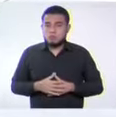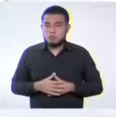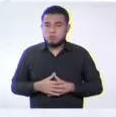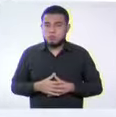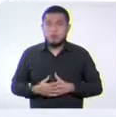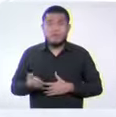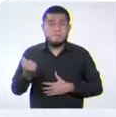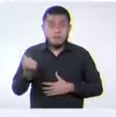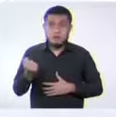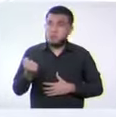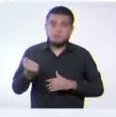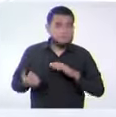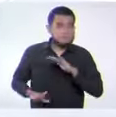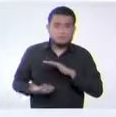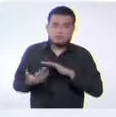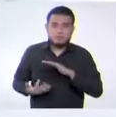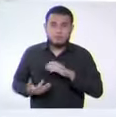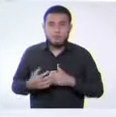papa cruda,